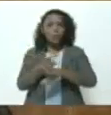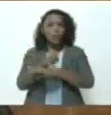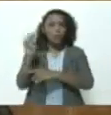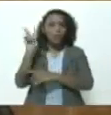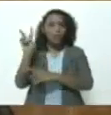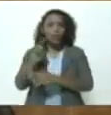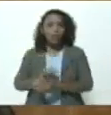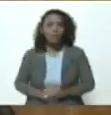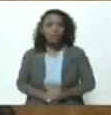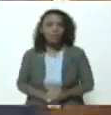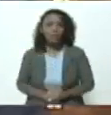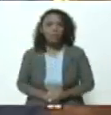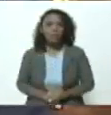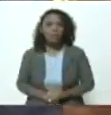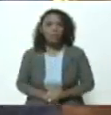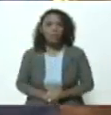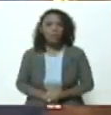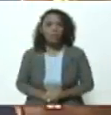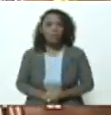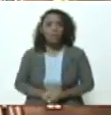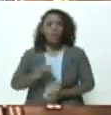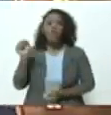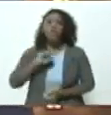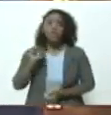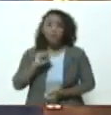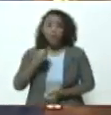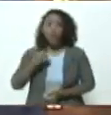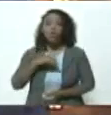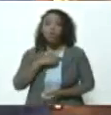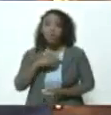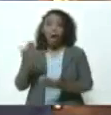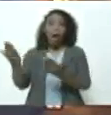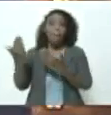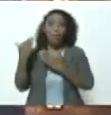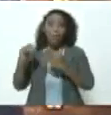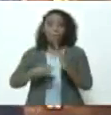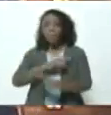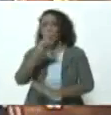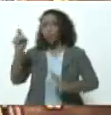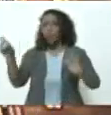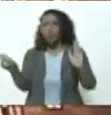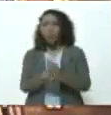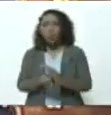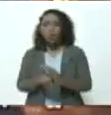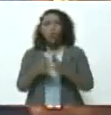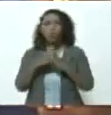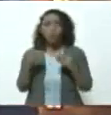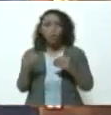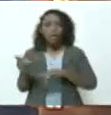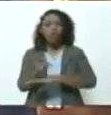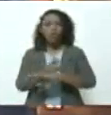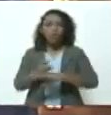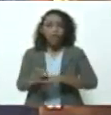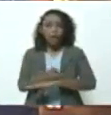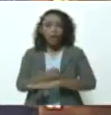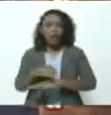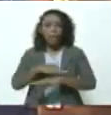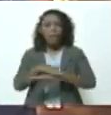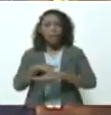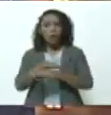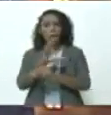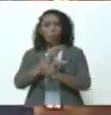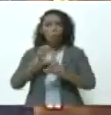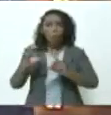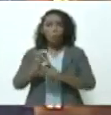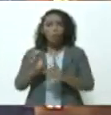venezolano? Sí, por supuesto, tuvimos un apoyo absoluto, tanto del gobierno, del Ministerio de la